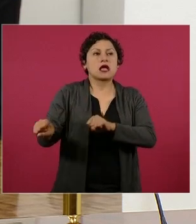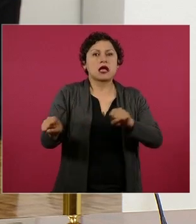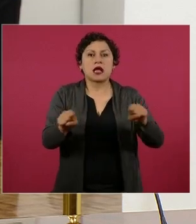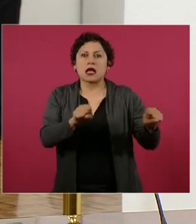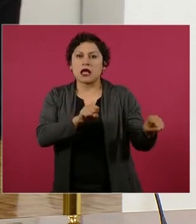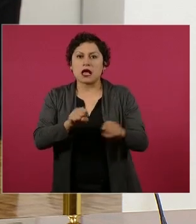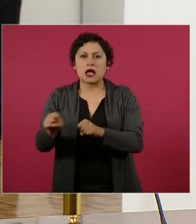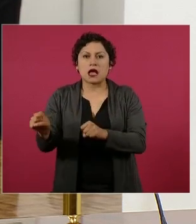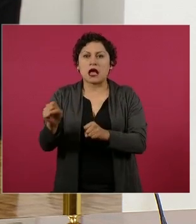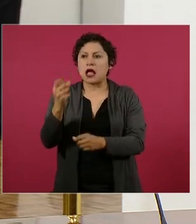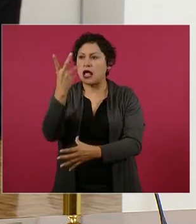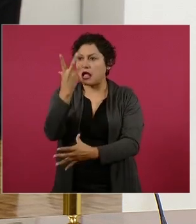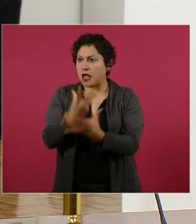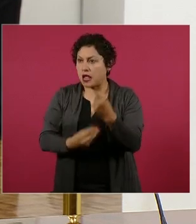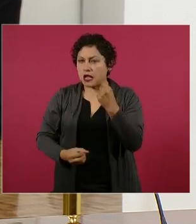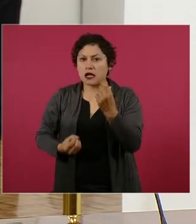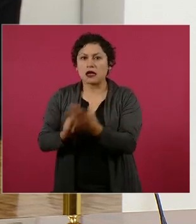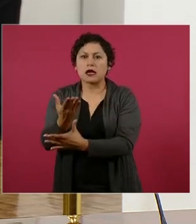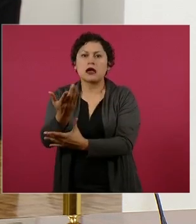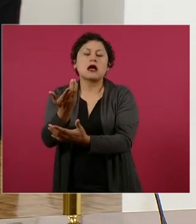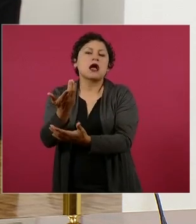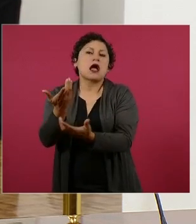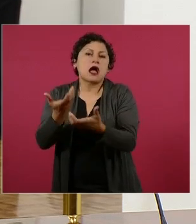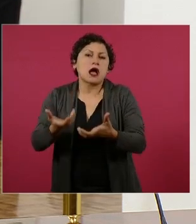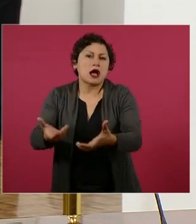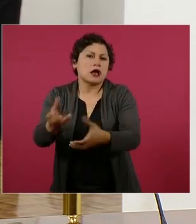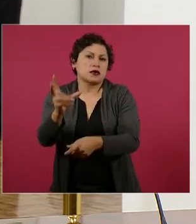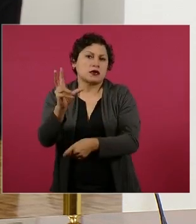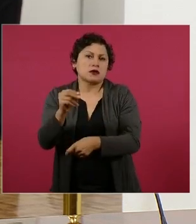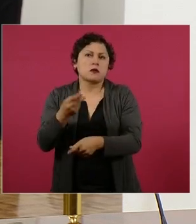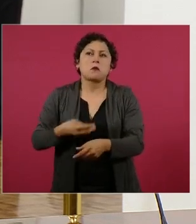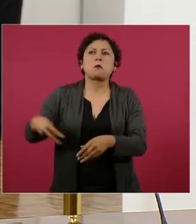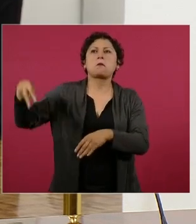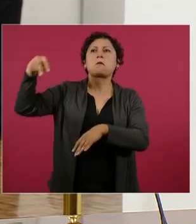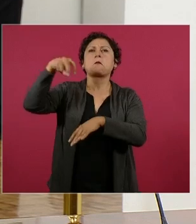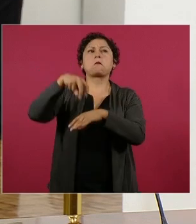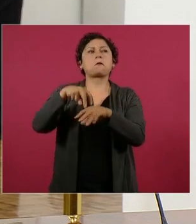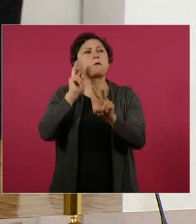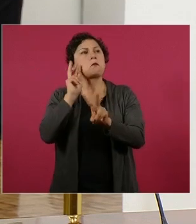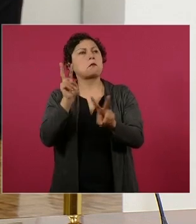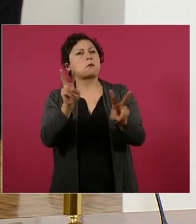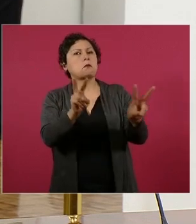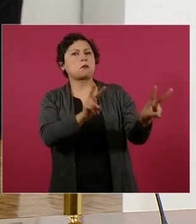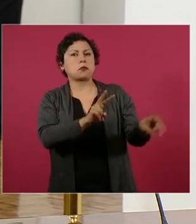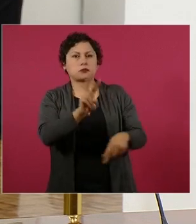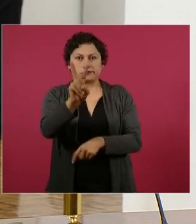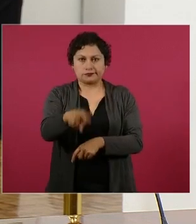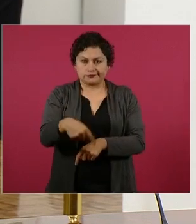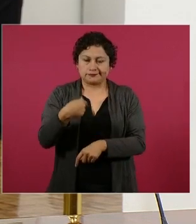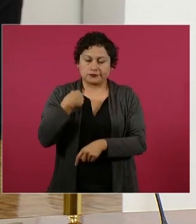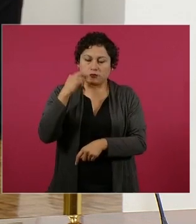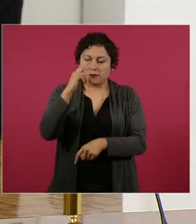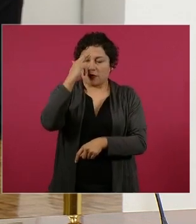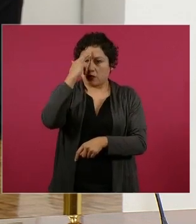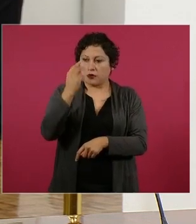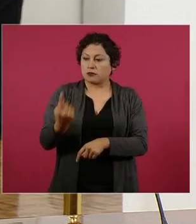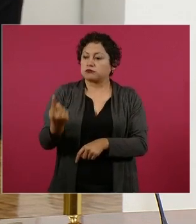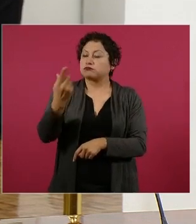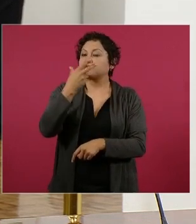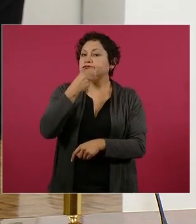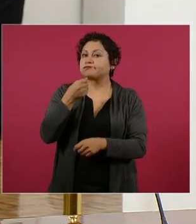encima. Se lo pregunté a Omar Niño, ¿qué había pasado? Omar Niño es un compañero que viene por acá, que hace coberturas, es corresponsal de un medio en San